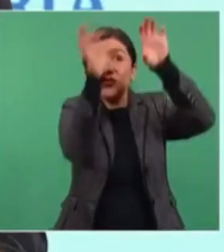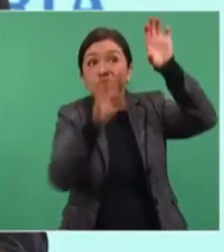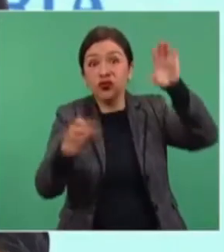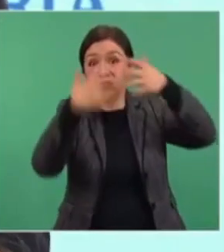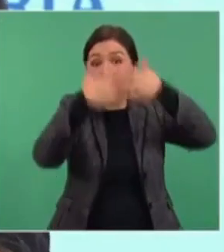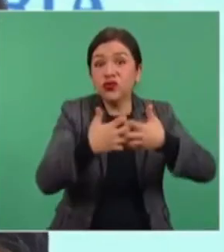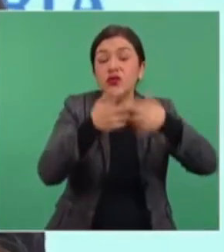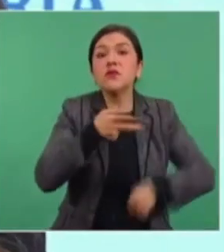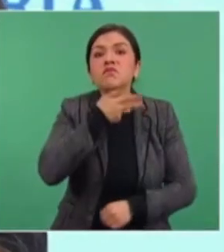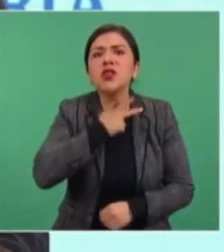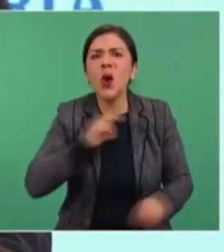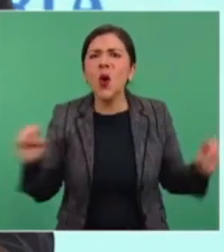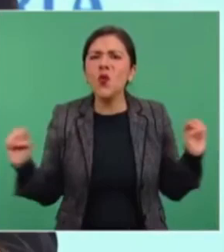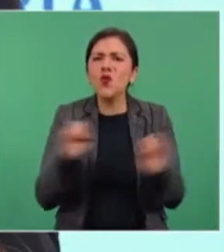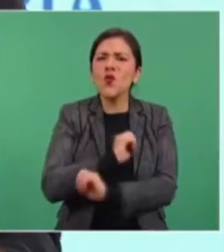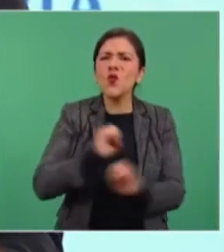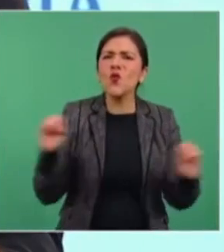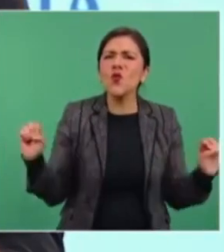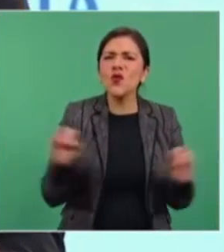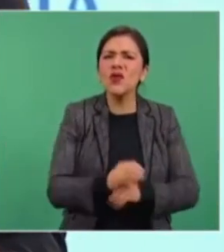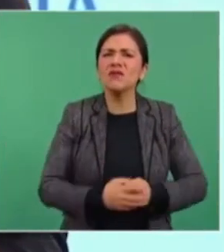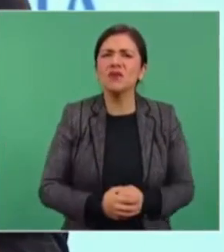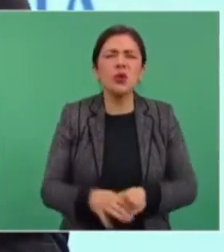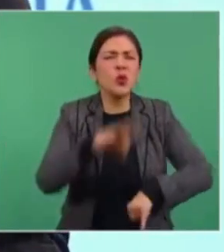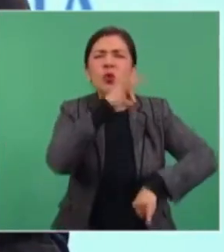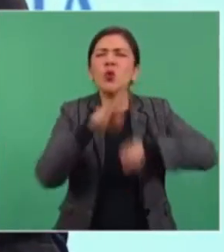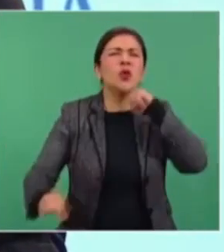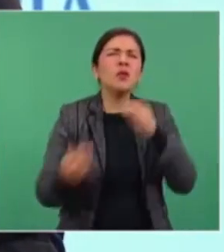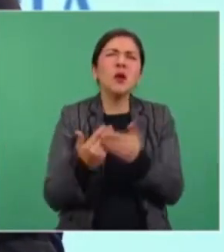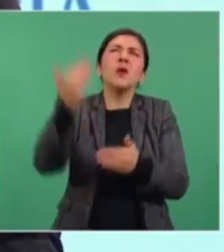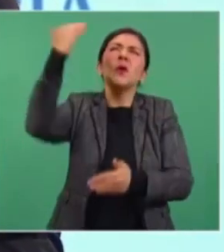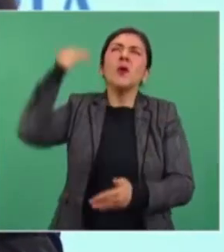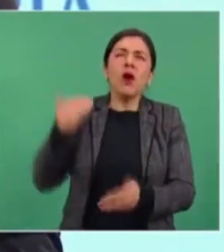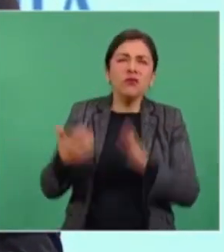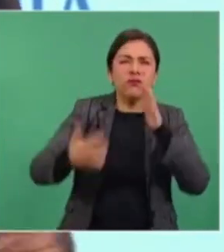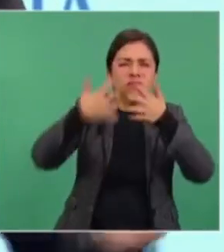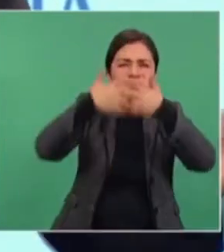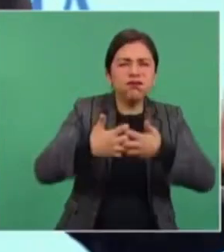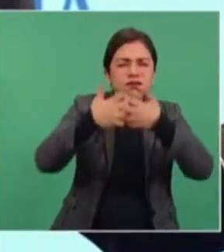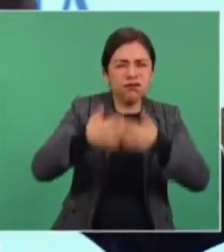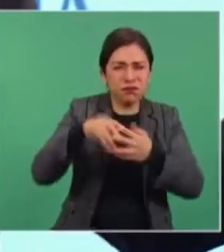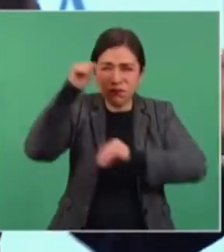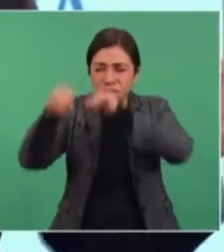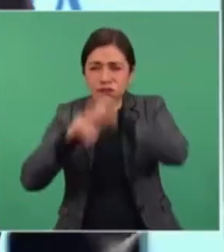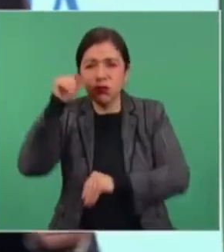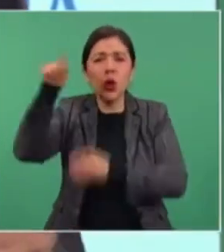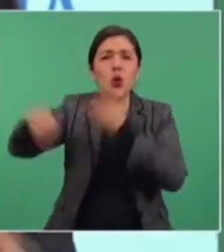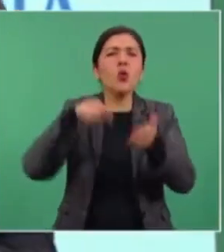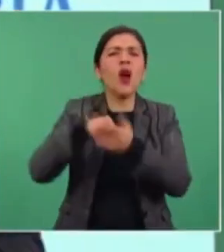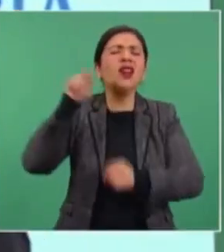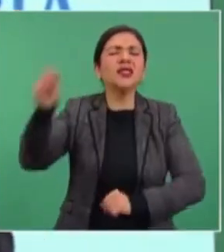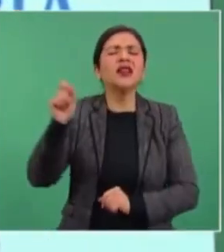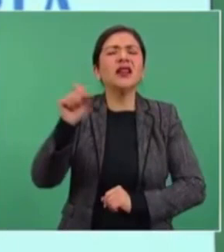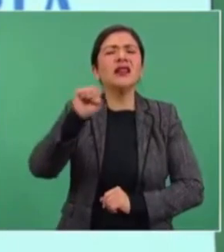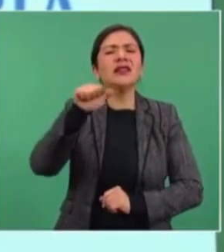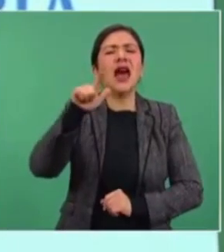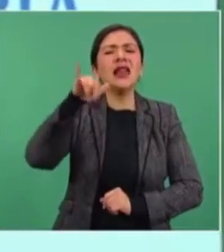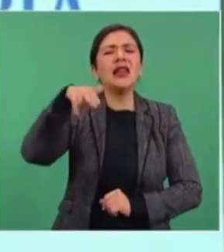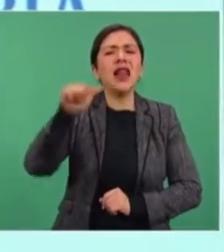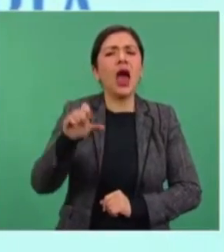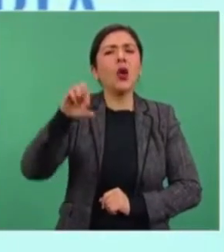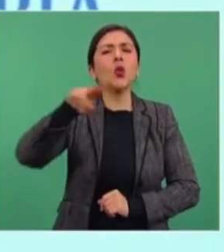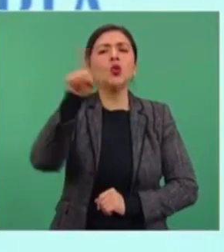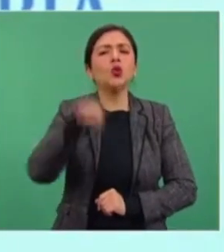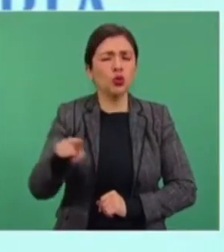La última refinería que se construyó, la de Salina Cruz, desde la época del ingeniero Garaycochea,